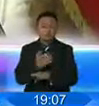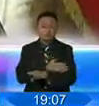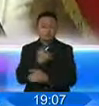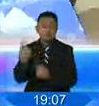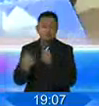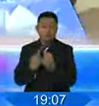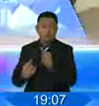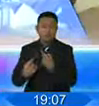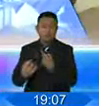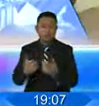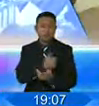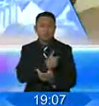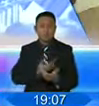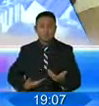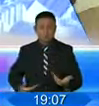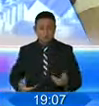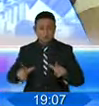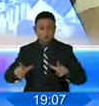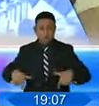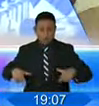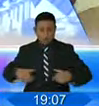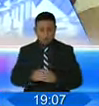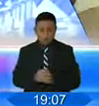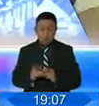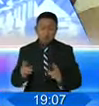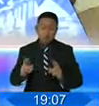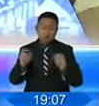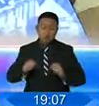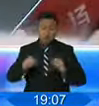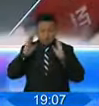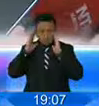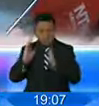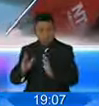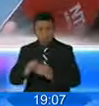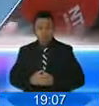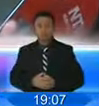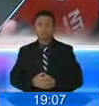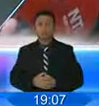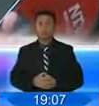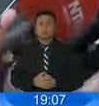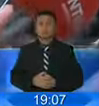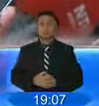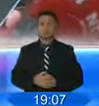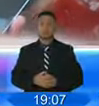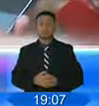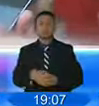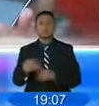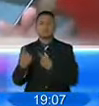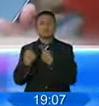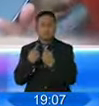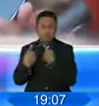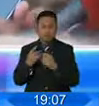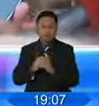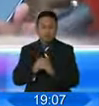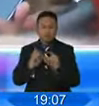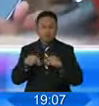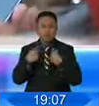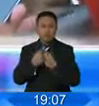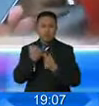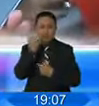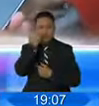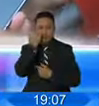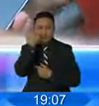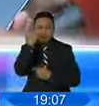el primer mandatario Lenín Moreno y que esperan sea tomado en cuenta. El diálogo y en la propuesta que presentó el movimiento indígena hace